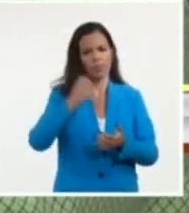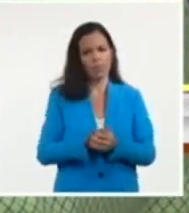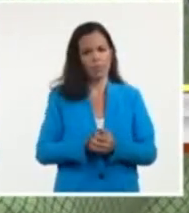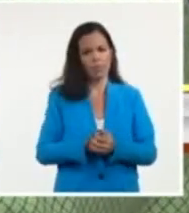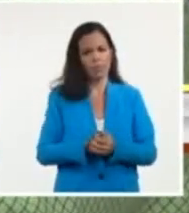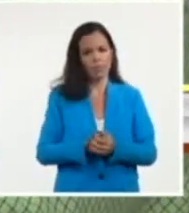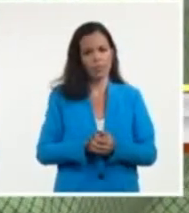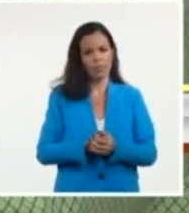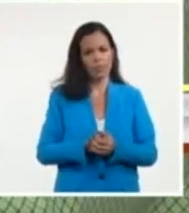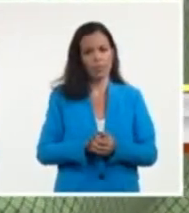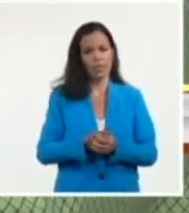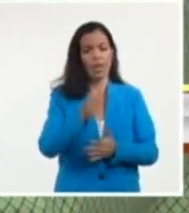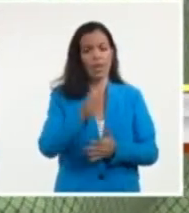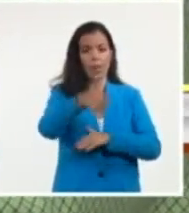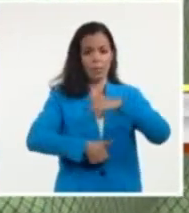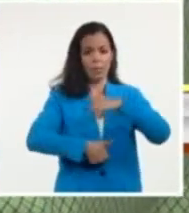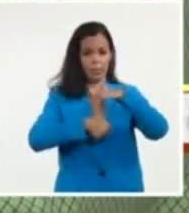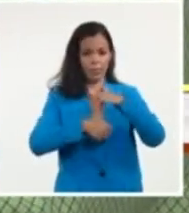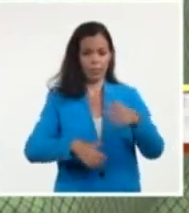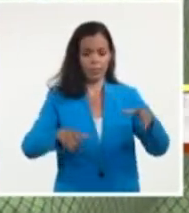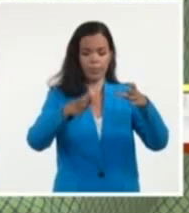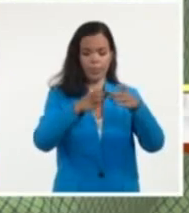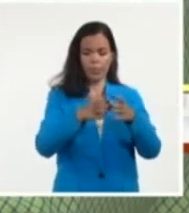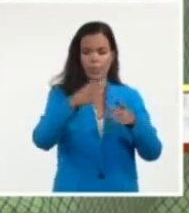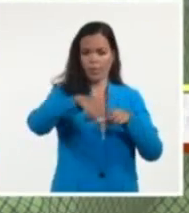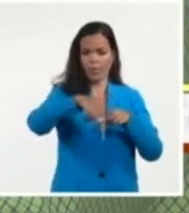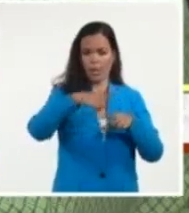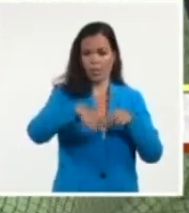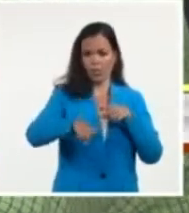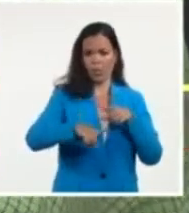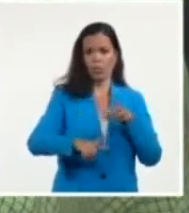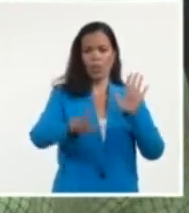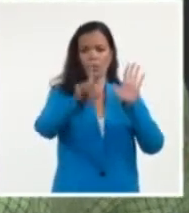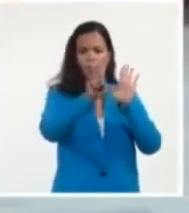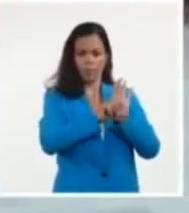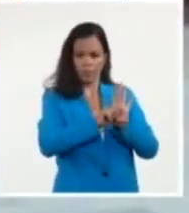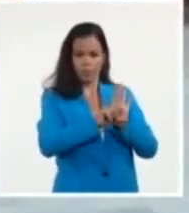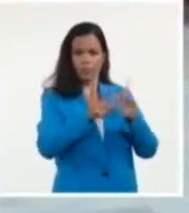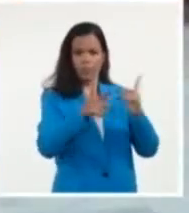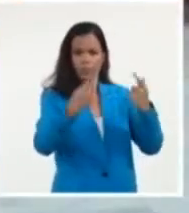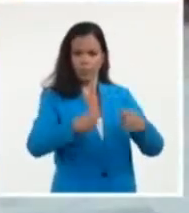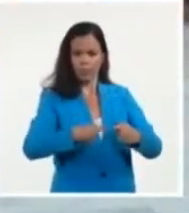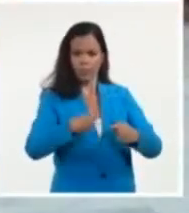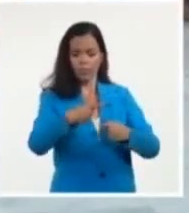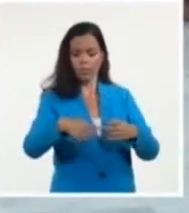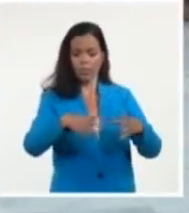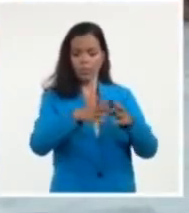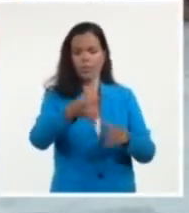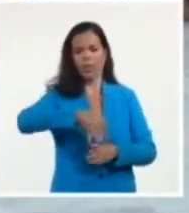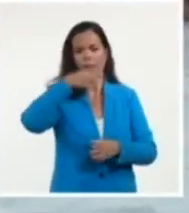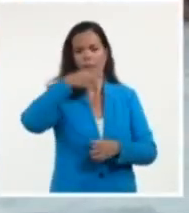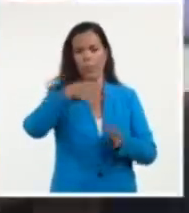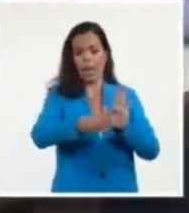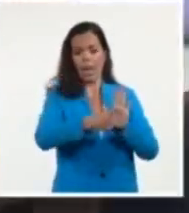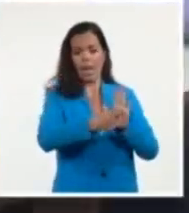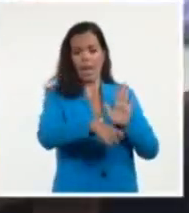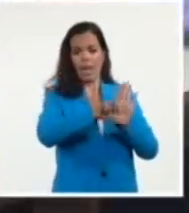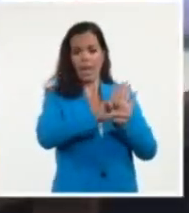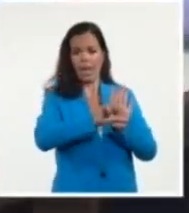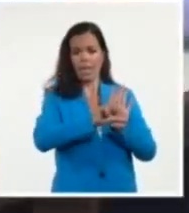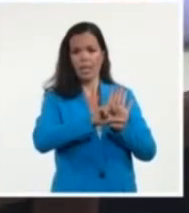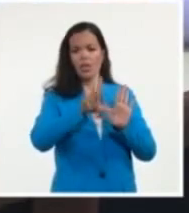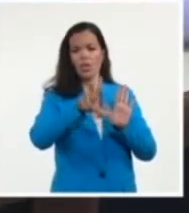Toledo Santander, presidente de la Comisión de Asuntos Constitucionales y Jurídicos del Parlamento, destacó que esta ley no tiene precedentes,